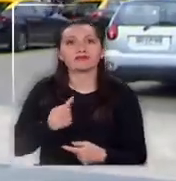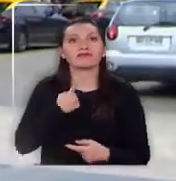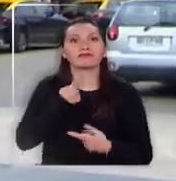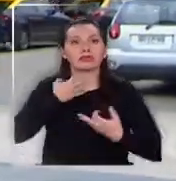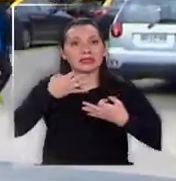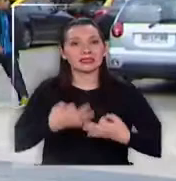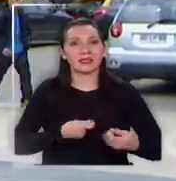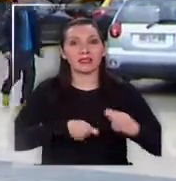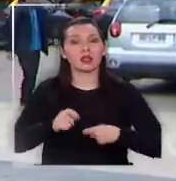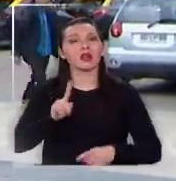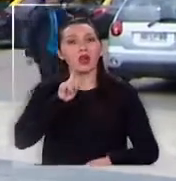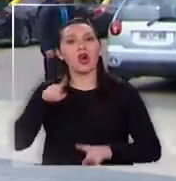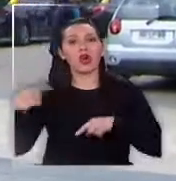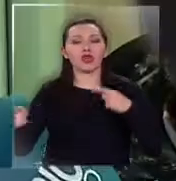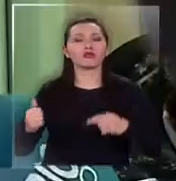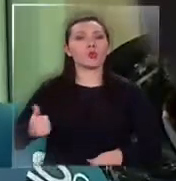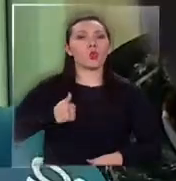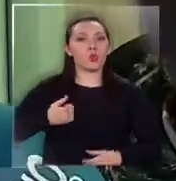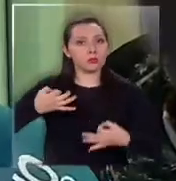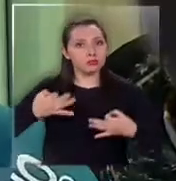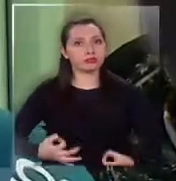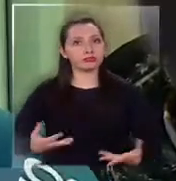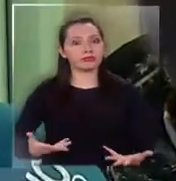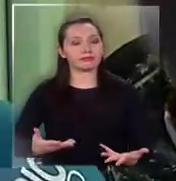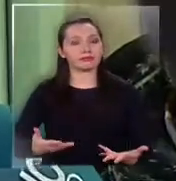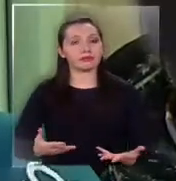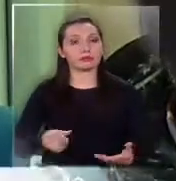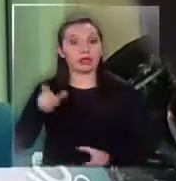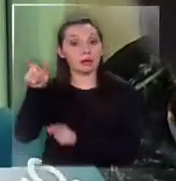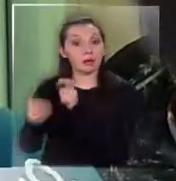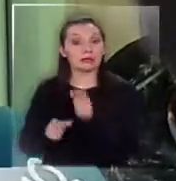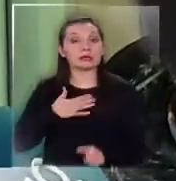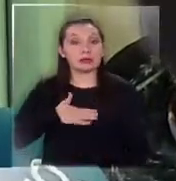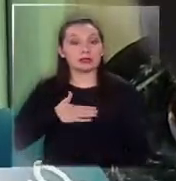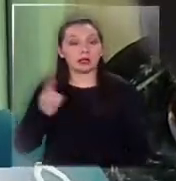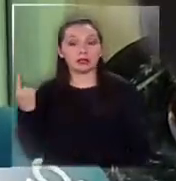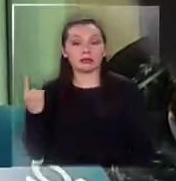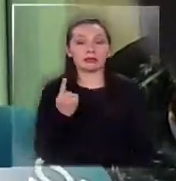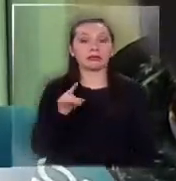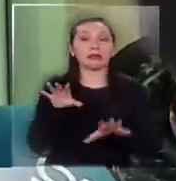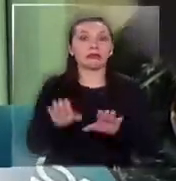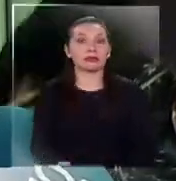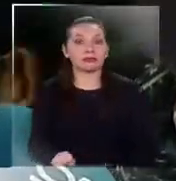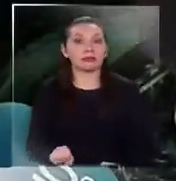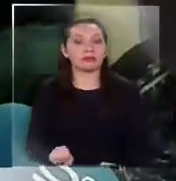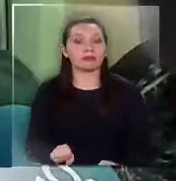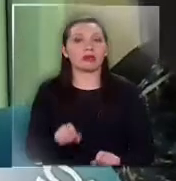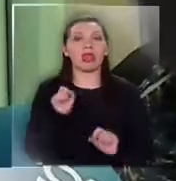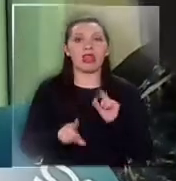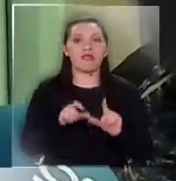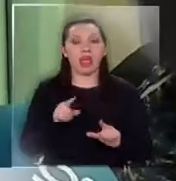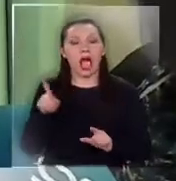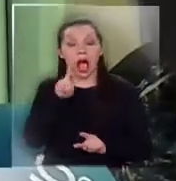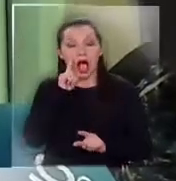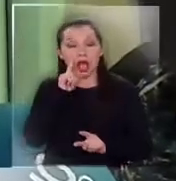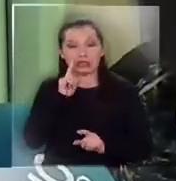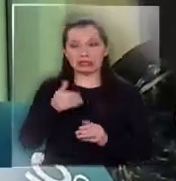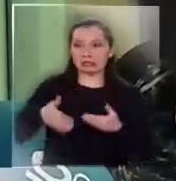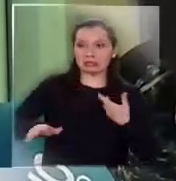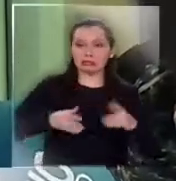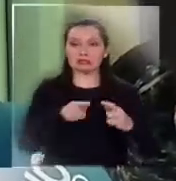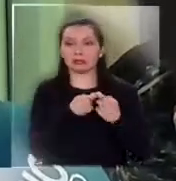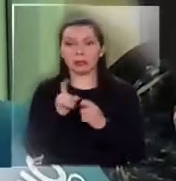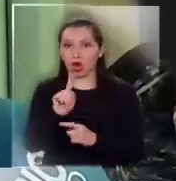de quienes cumplen con la normativa. Estas personas que pretenden ocupar esos territorios los defienden de esta manera. O sea,